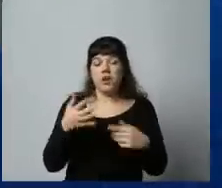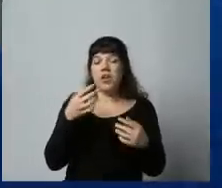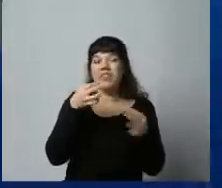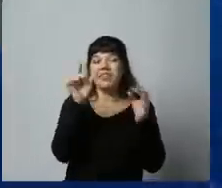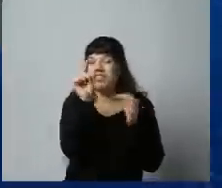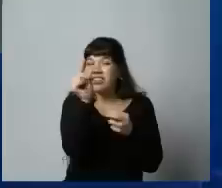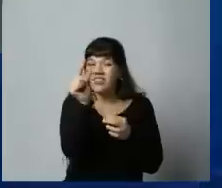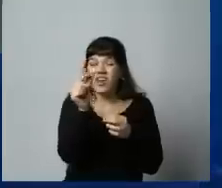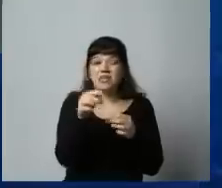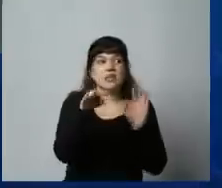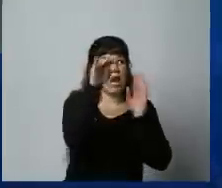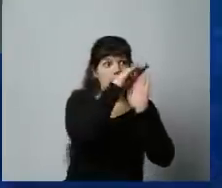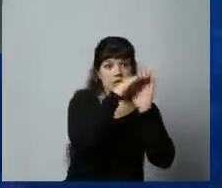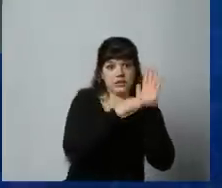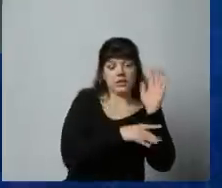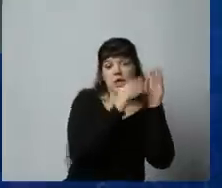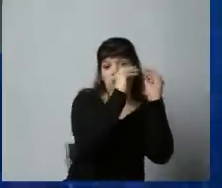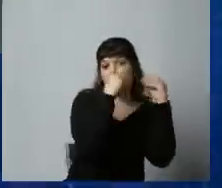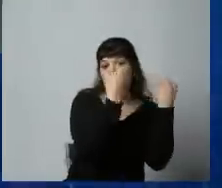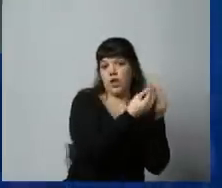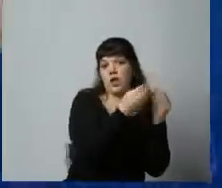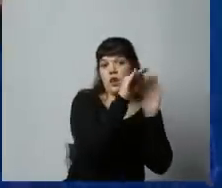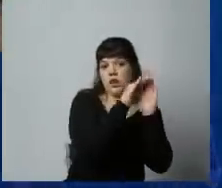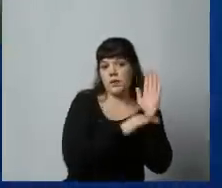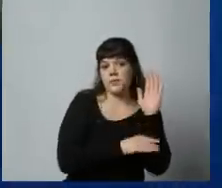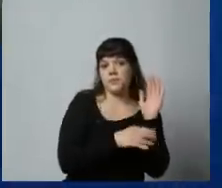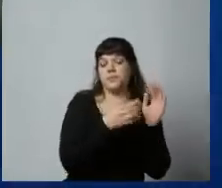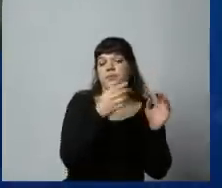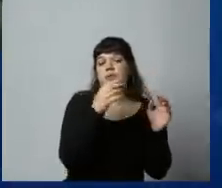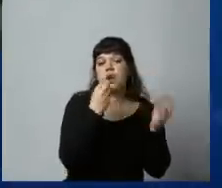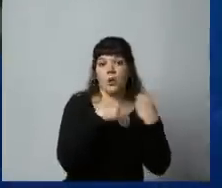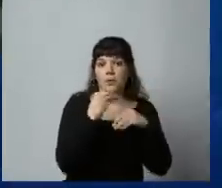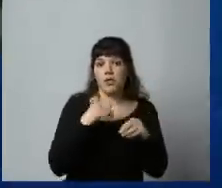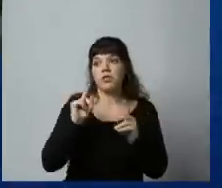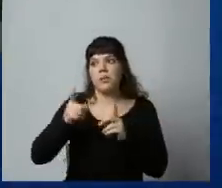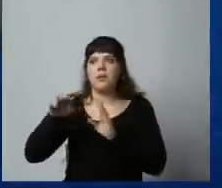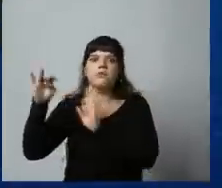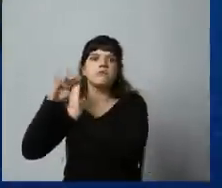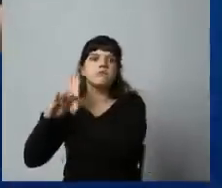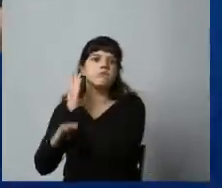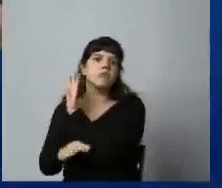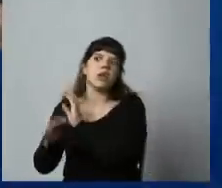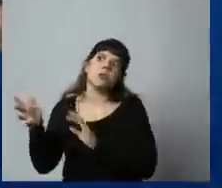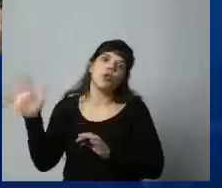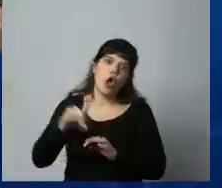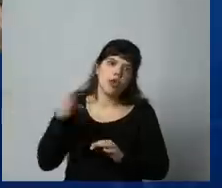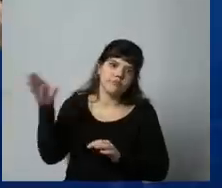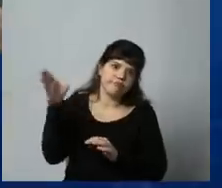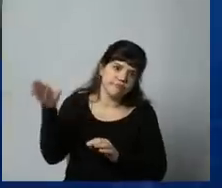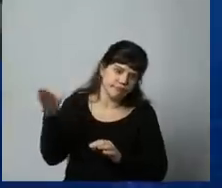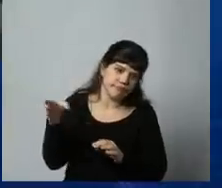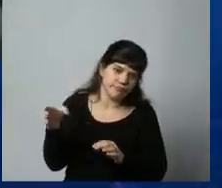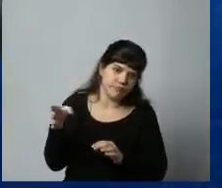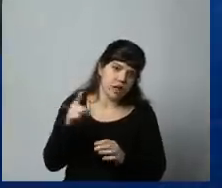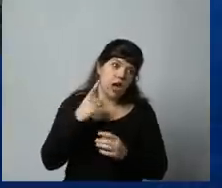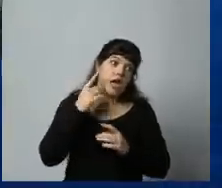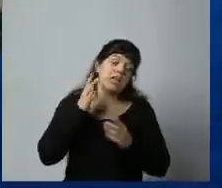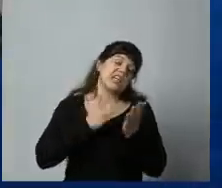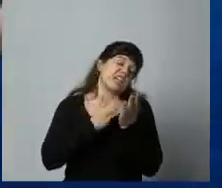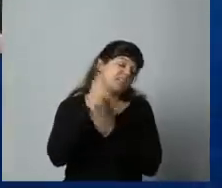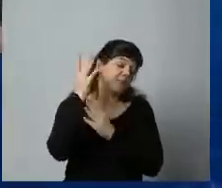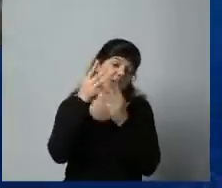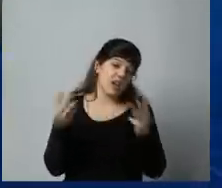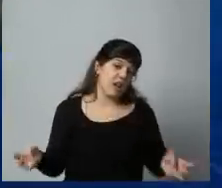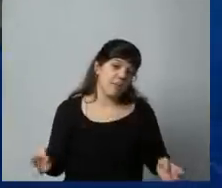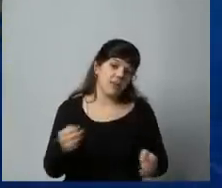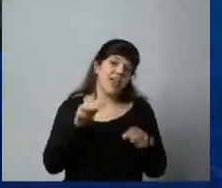tengo en lista en el padrón del comedor y los que efectivamente asisten cada día y todos los días faltan